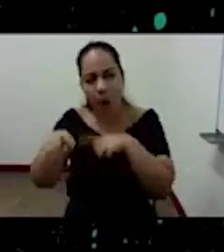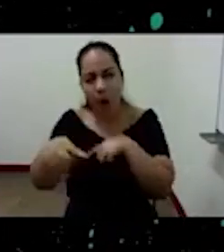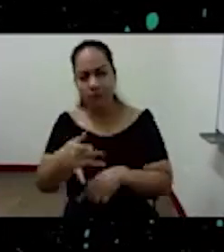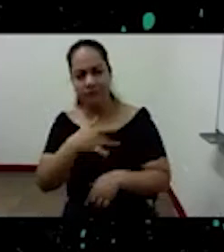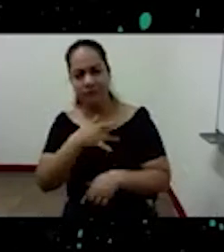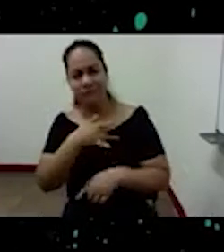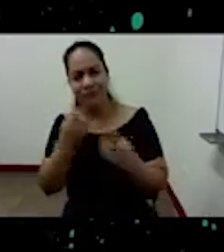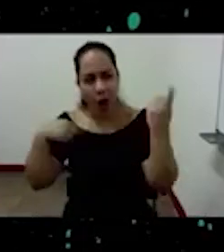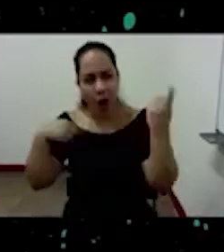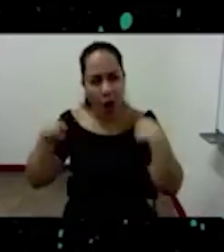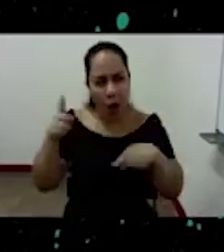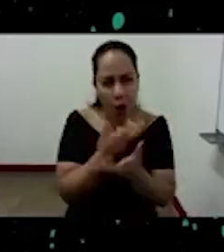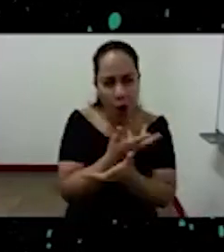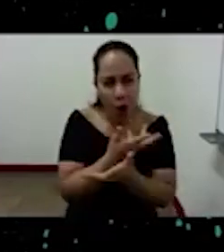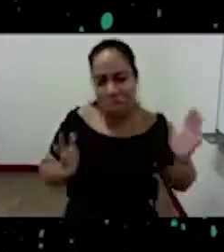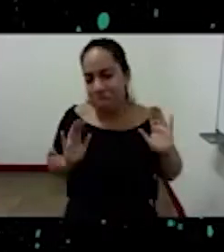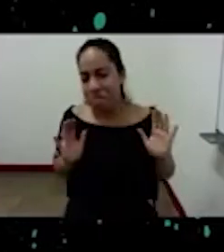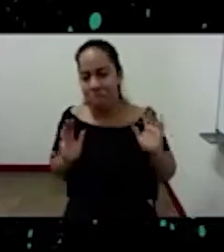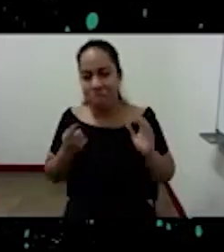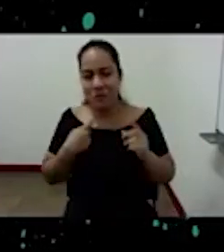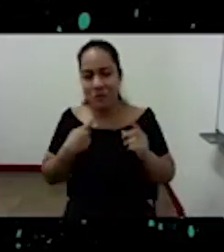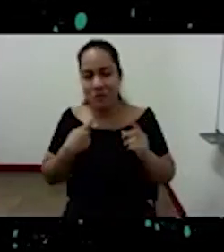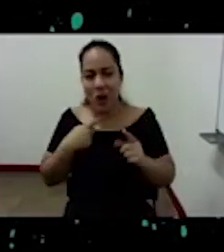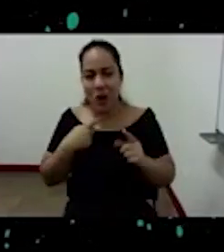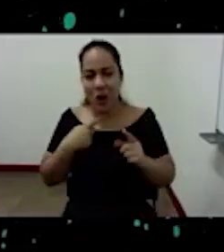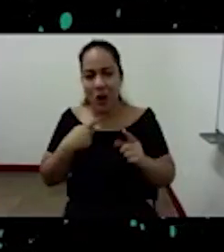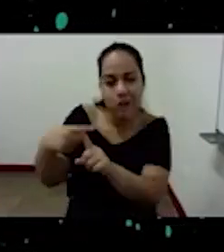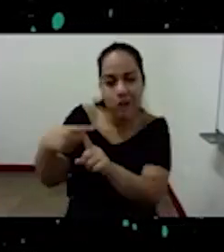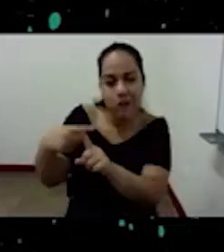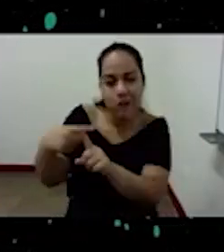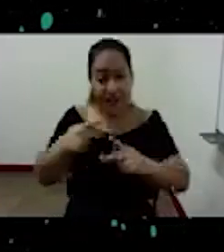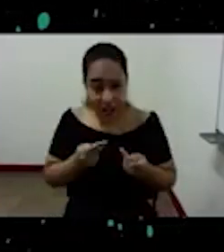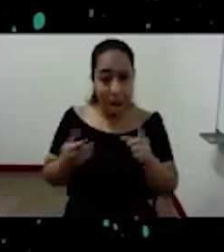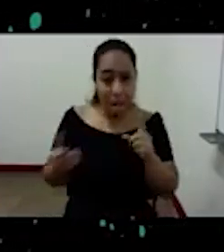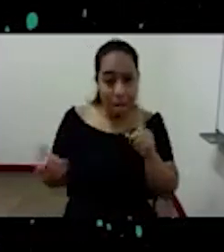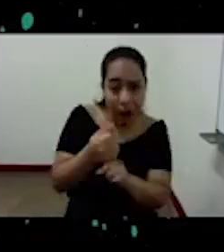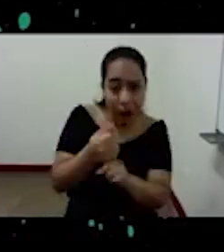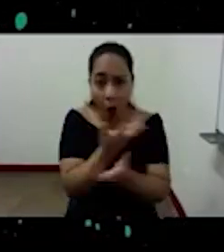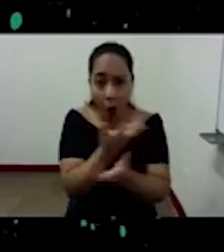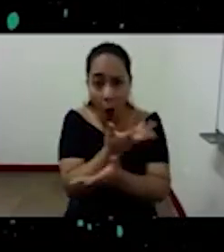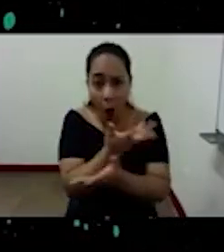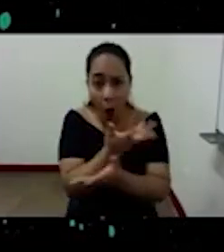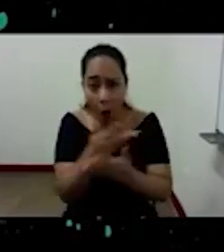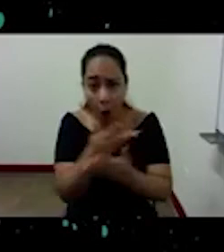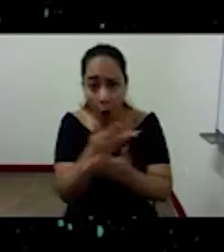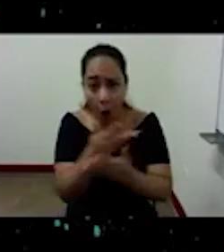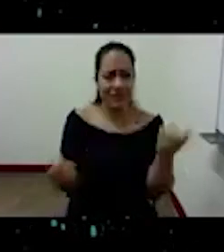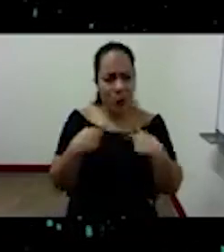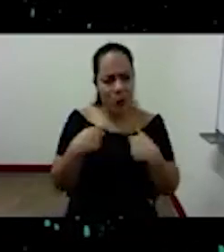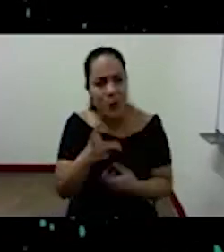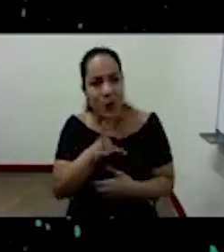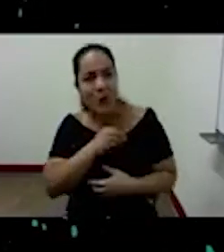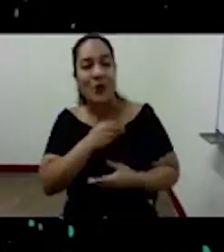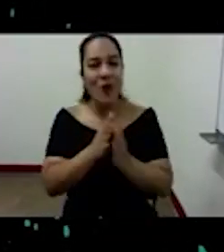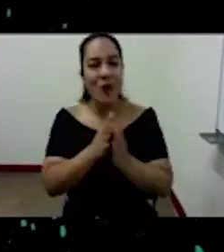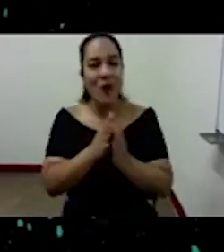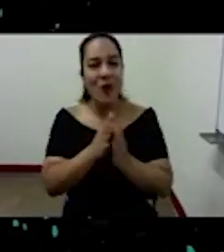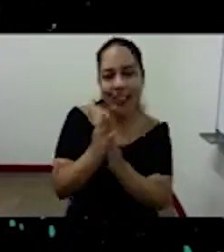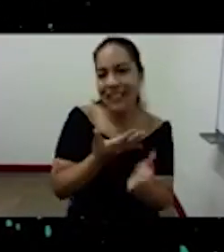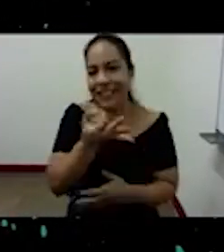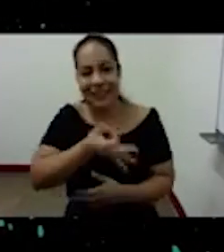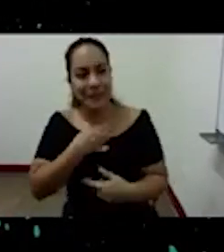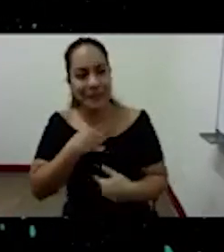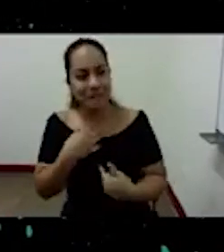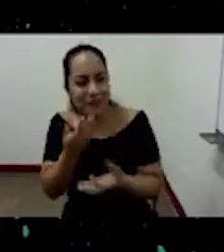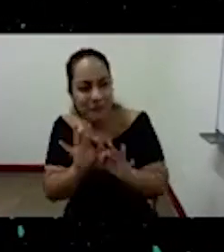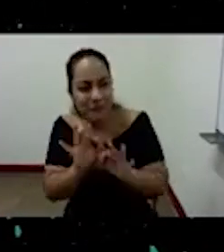sobre nada. Creo que la vida no tiene sentido y sin embargo me excita. Siempre creo que está